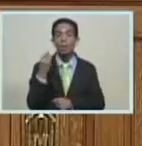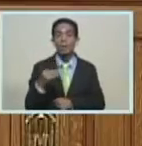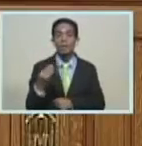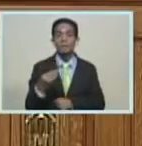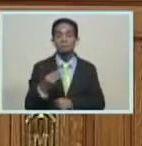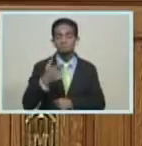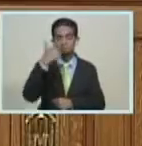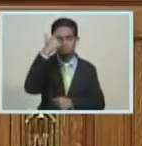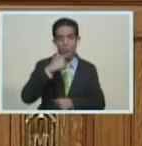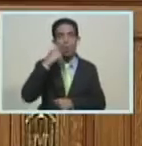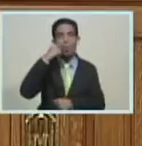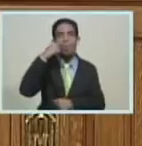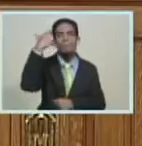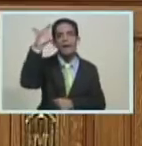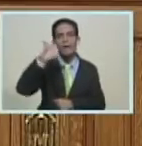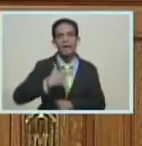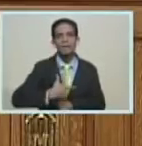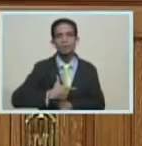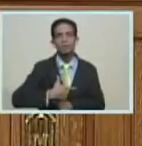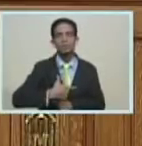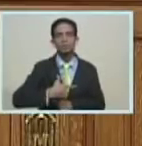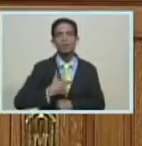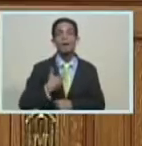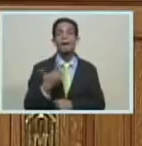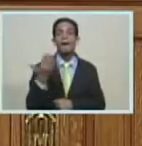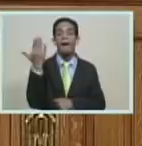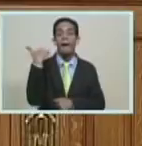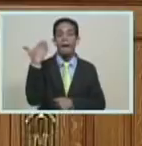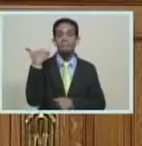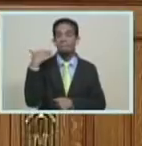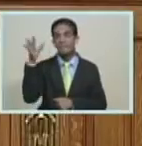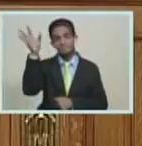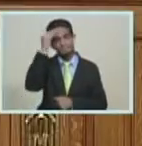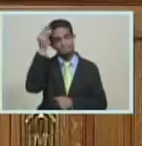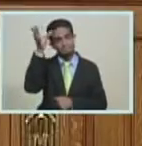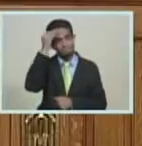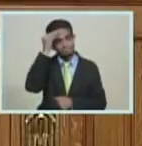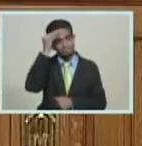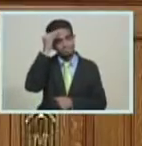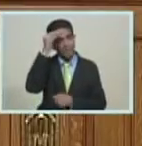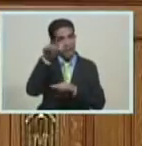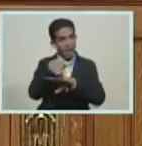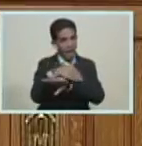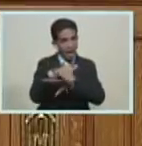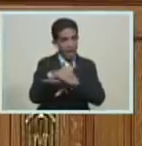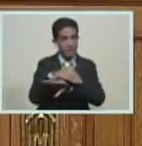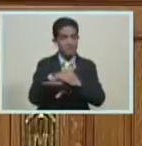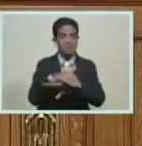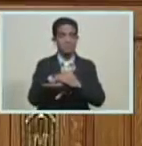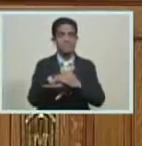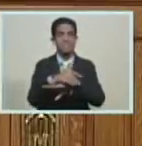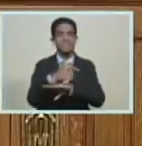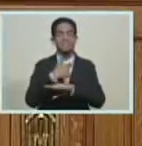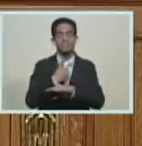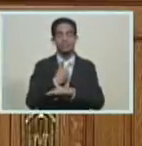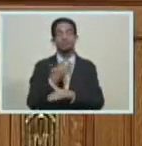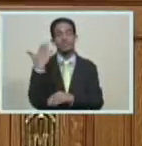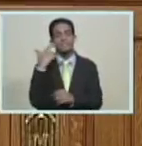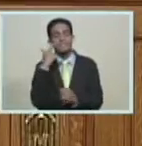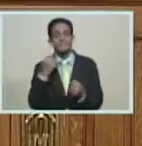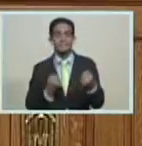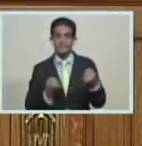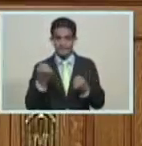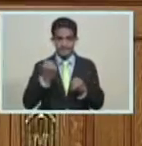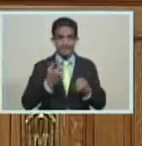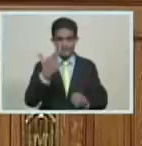este ser humano que se forjó en las calles, en los barrios, en las fábricas, que se forjó manejando un autobús, este que está